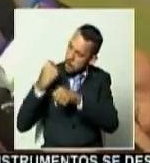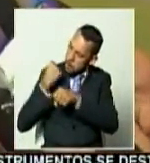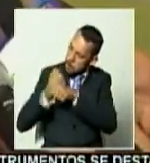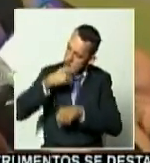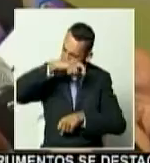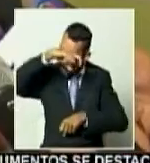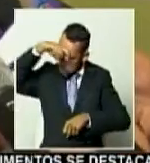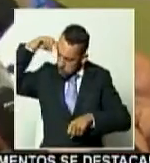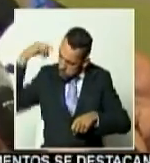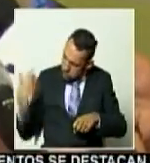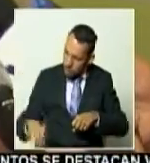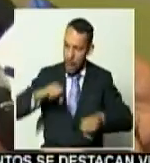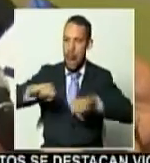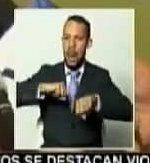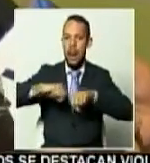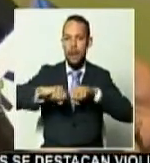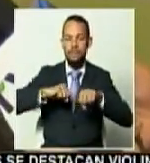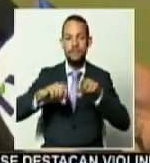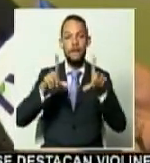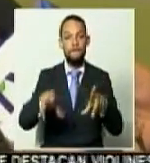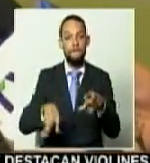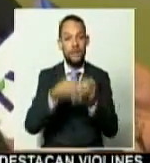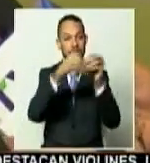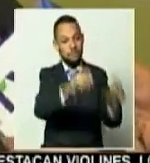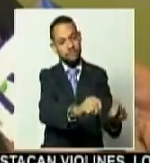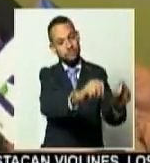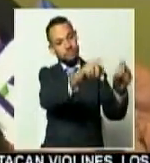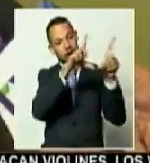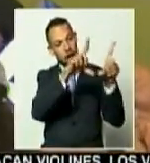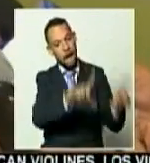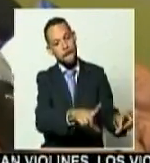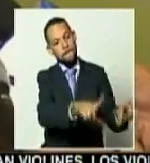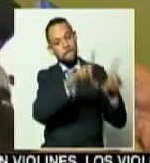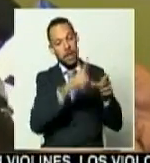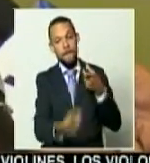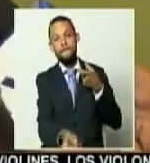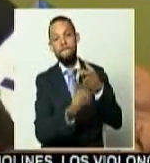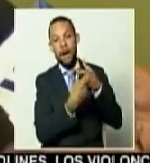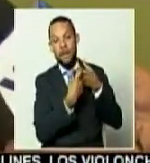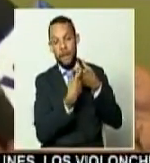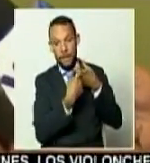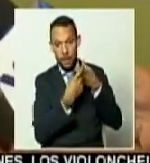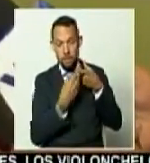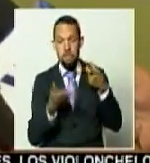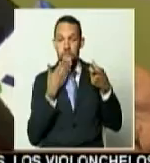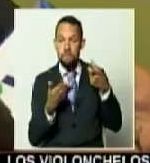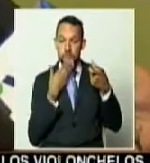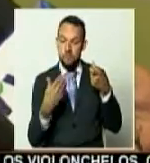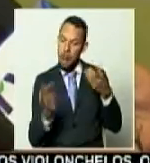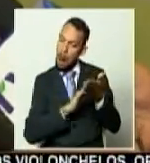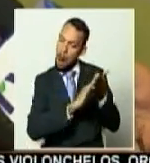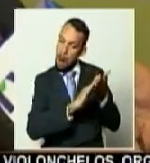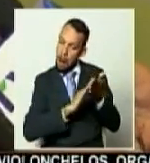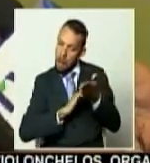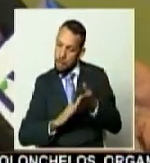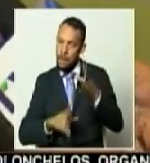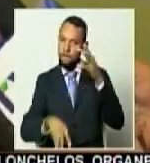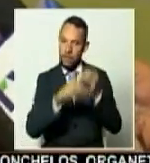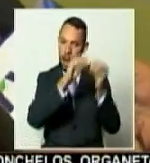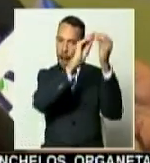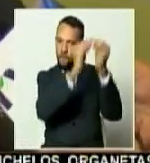básicamente la recertificación, los nuevos ingresos, la liquidez que tenemos en este momento, el diseño